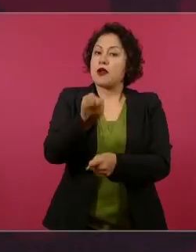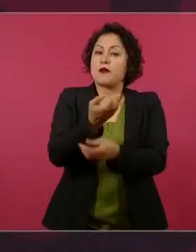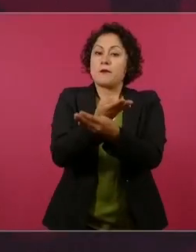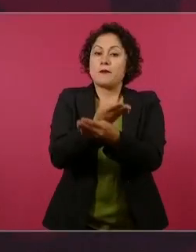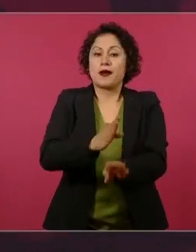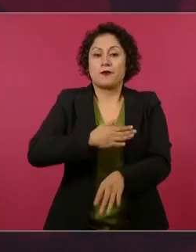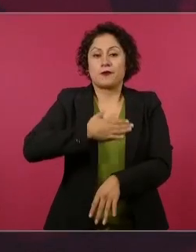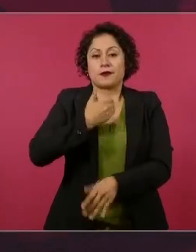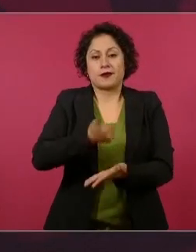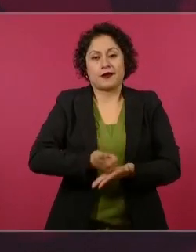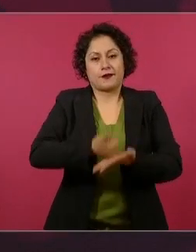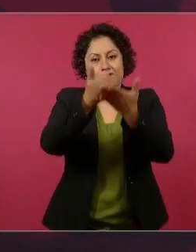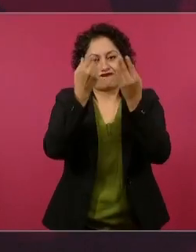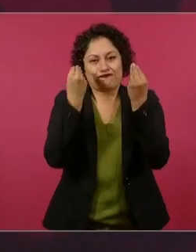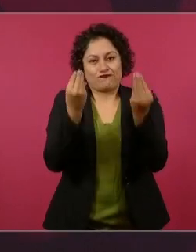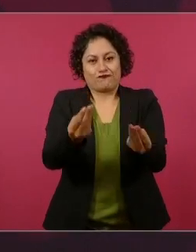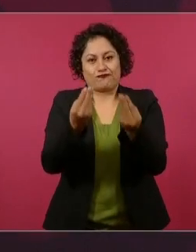construyen